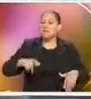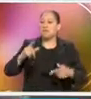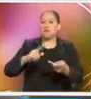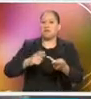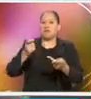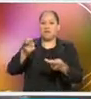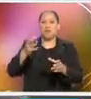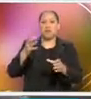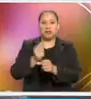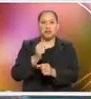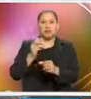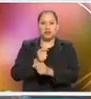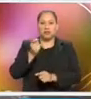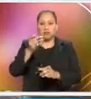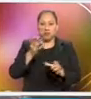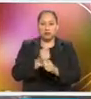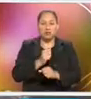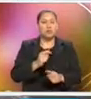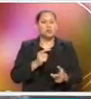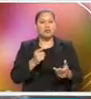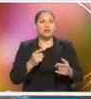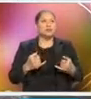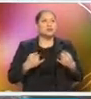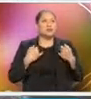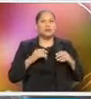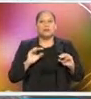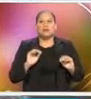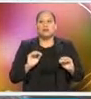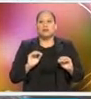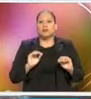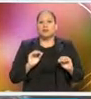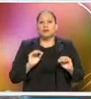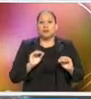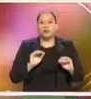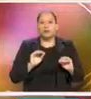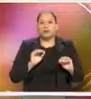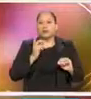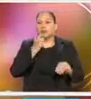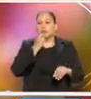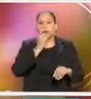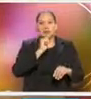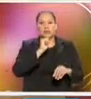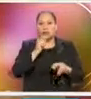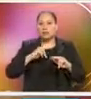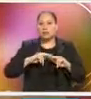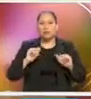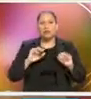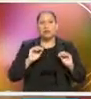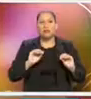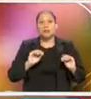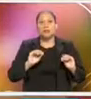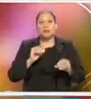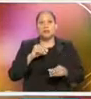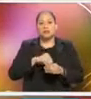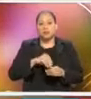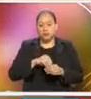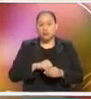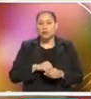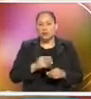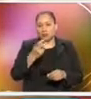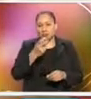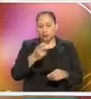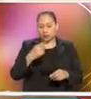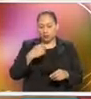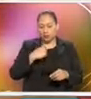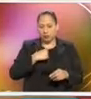Y claro, pues los niños llegan, los adolescentes No. llegan y no dicen nada. Esos son básicamente las características del agresor.